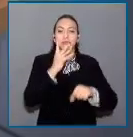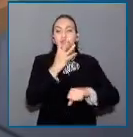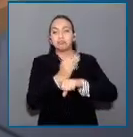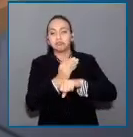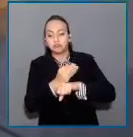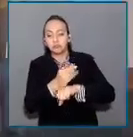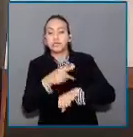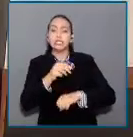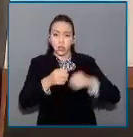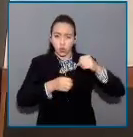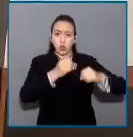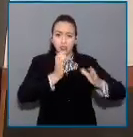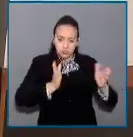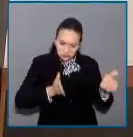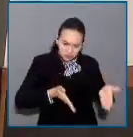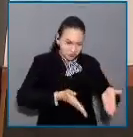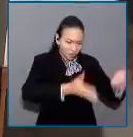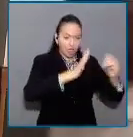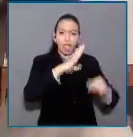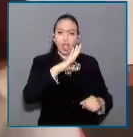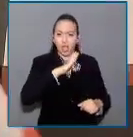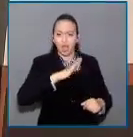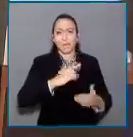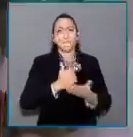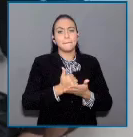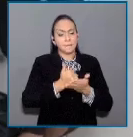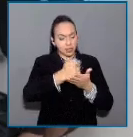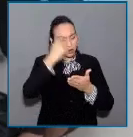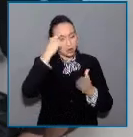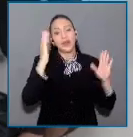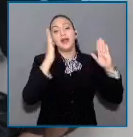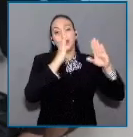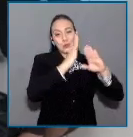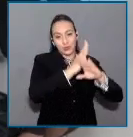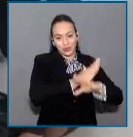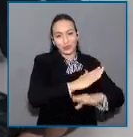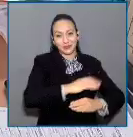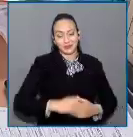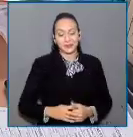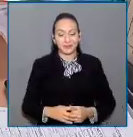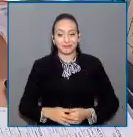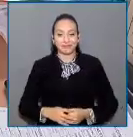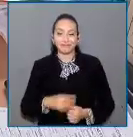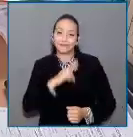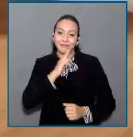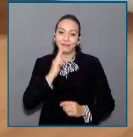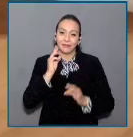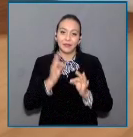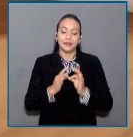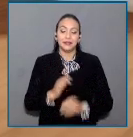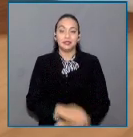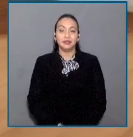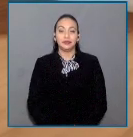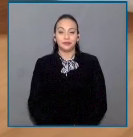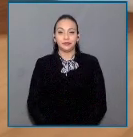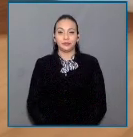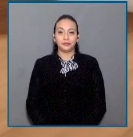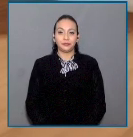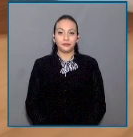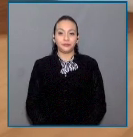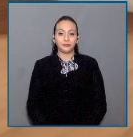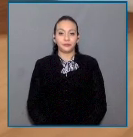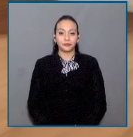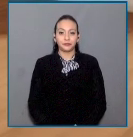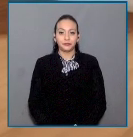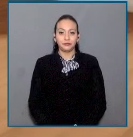etapa procesal respectiva. Para el canal del Poder Judicial de la Federación, Laura Murillo. Vámonos